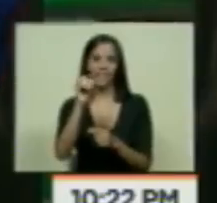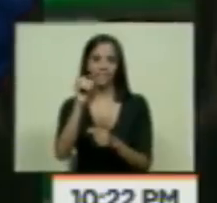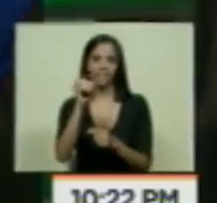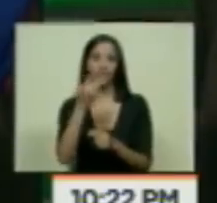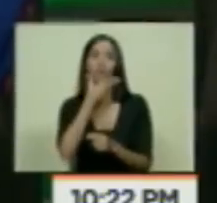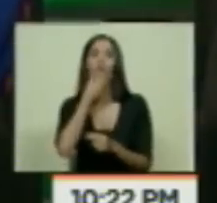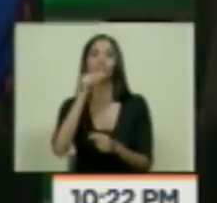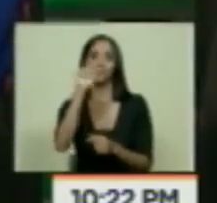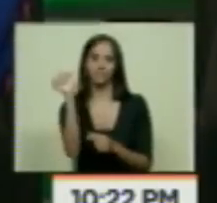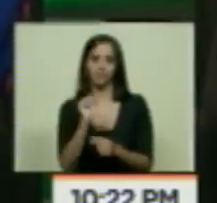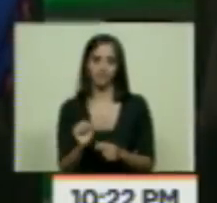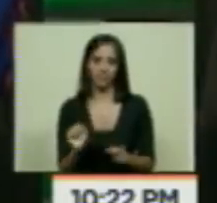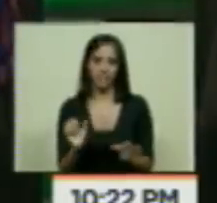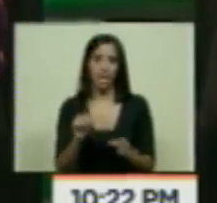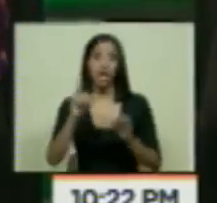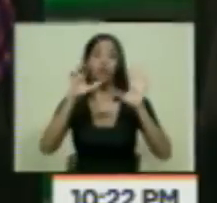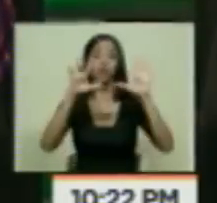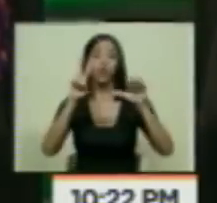12 millones de los viejos.